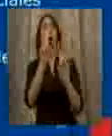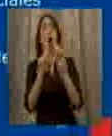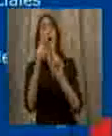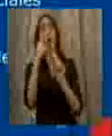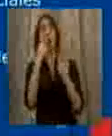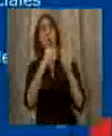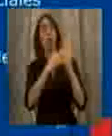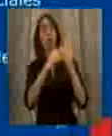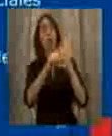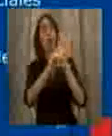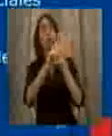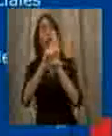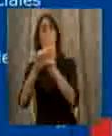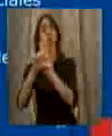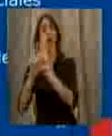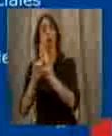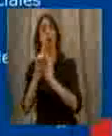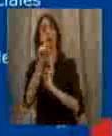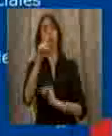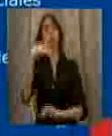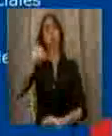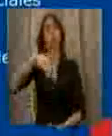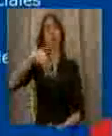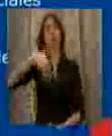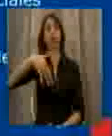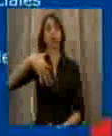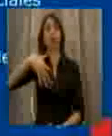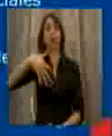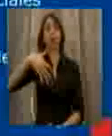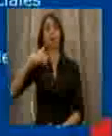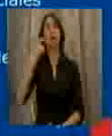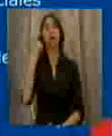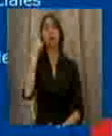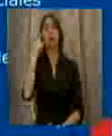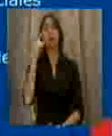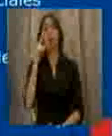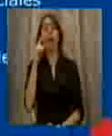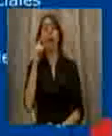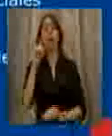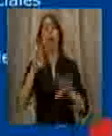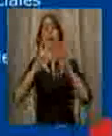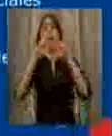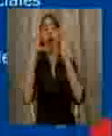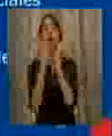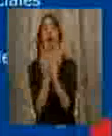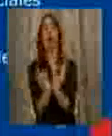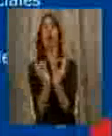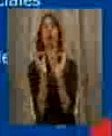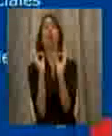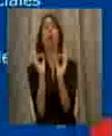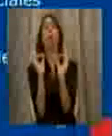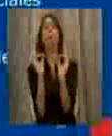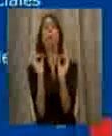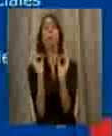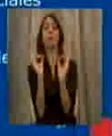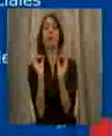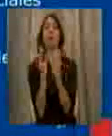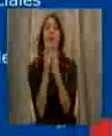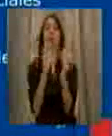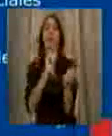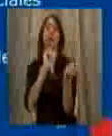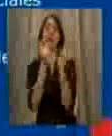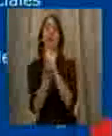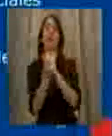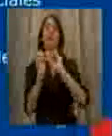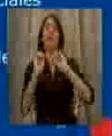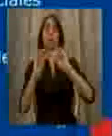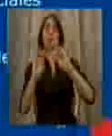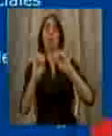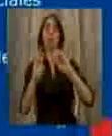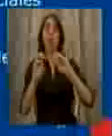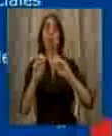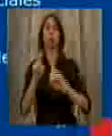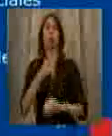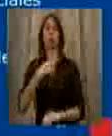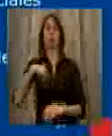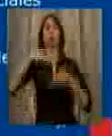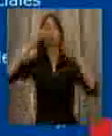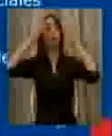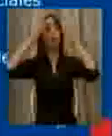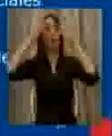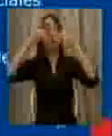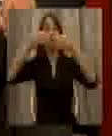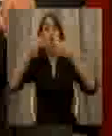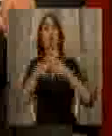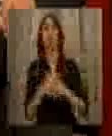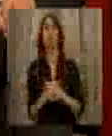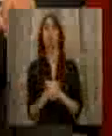las leyes que son prioritarias para completar la gran reforma educacional en la cual estamos